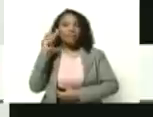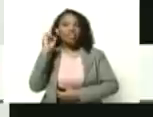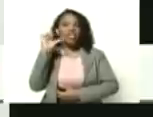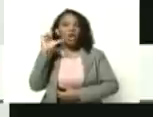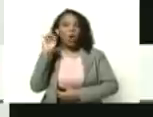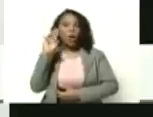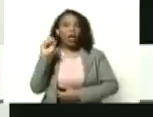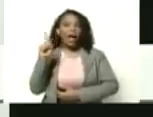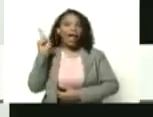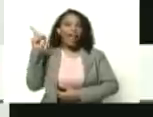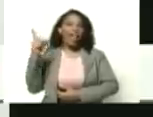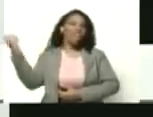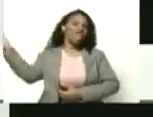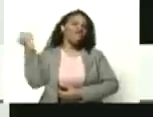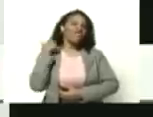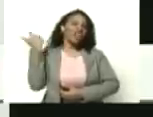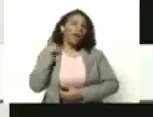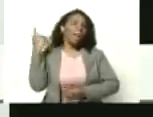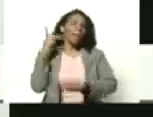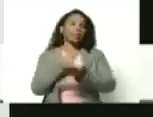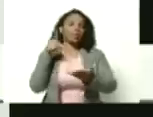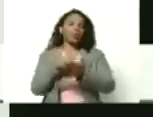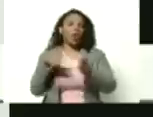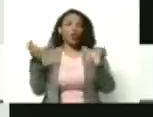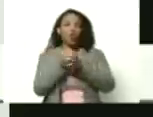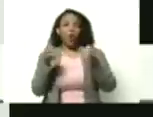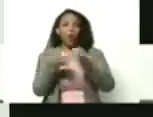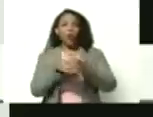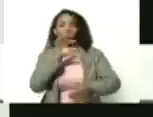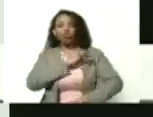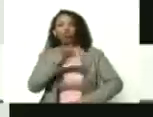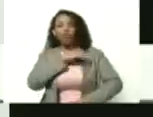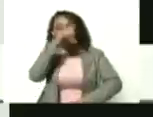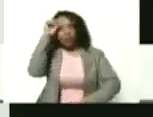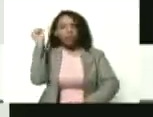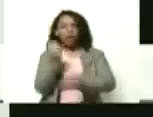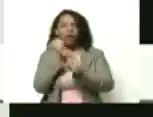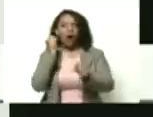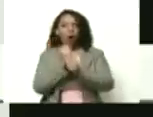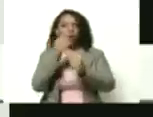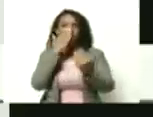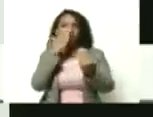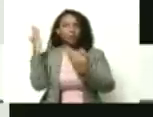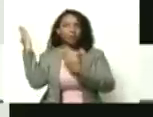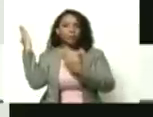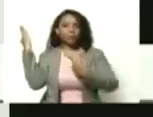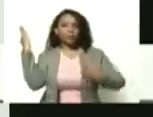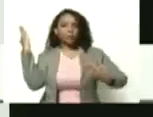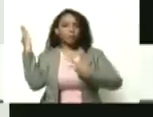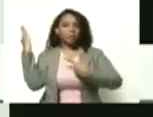antigua militancia en el partido socialista de trabajadores se autocalificaba el mismo de tronquistas